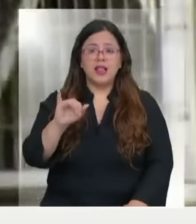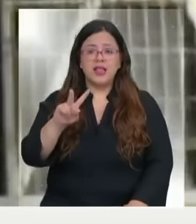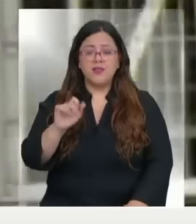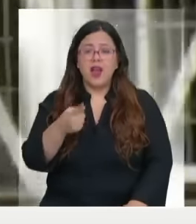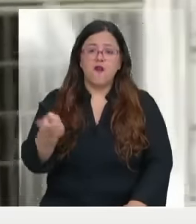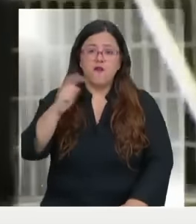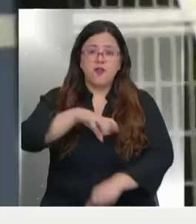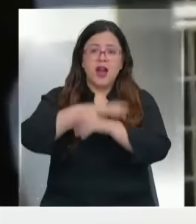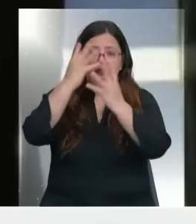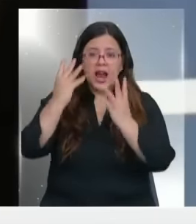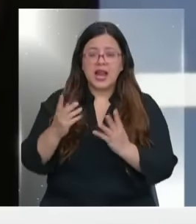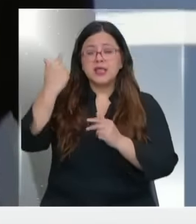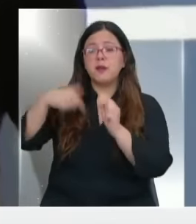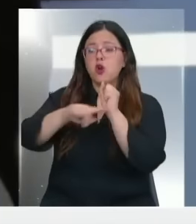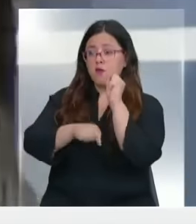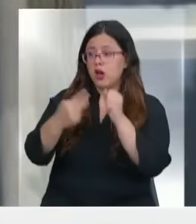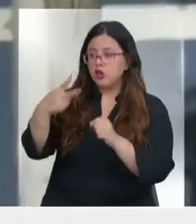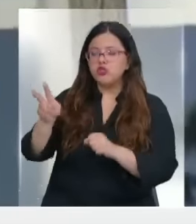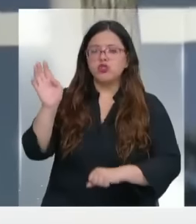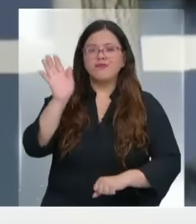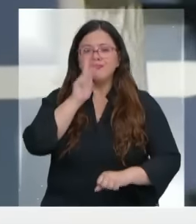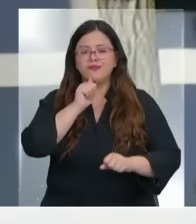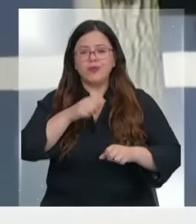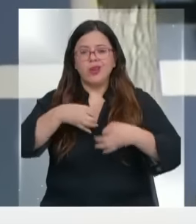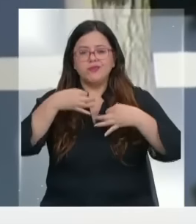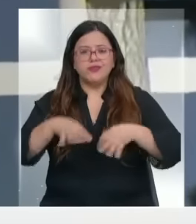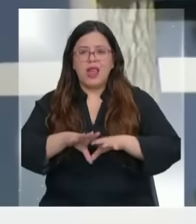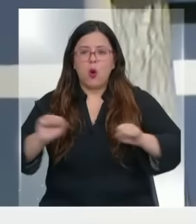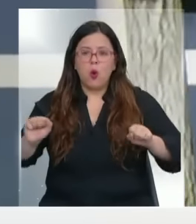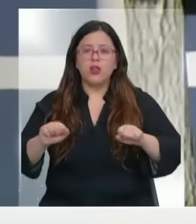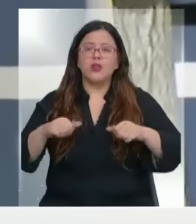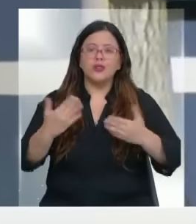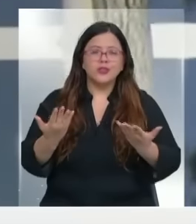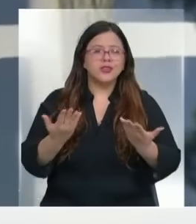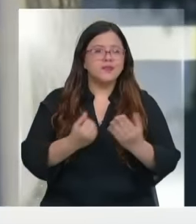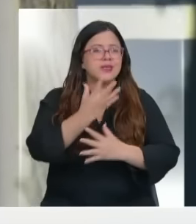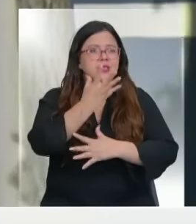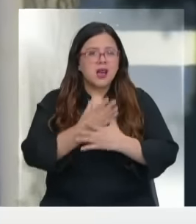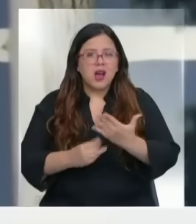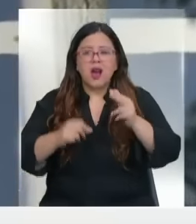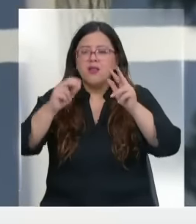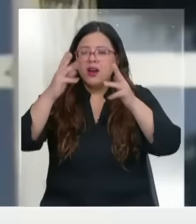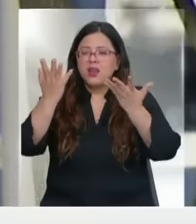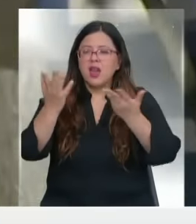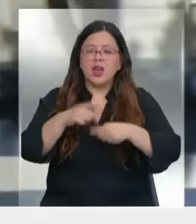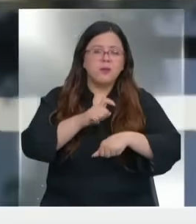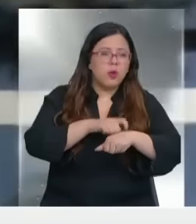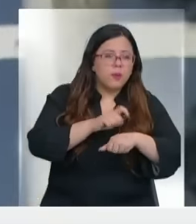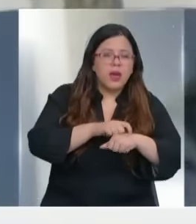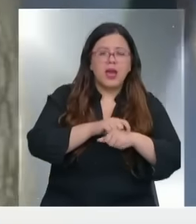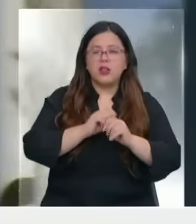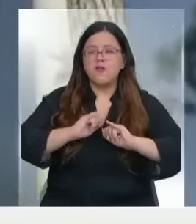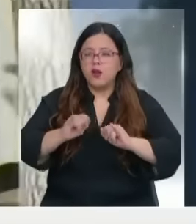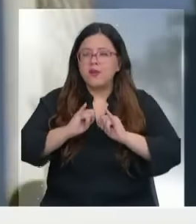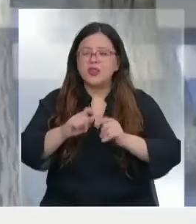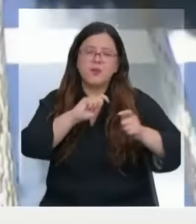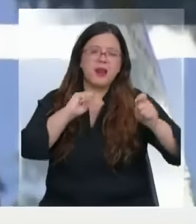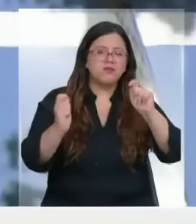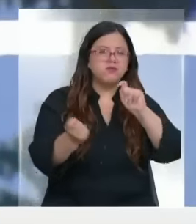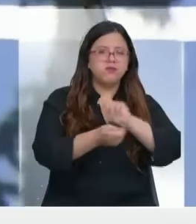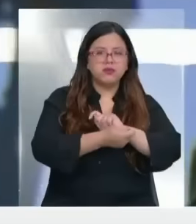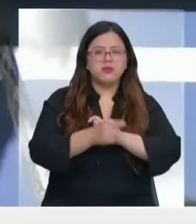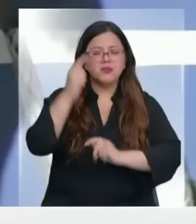no quedó conforme. Sin embargo, se acaban las instancias para revertir su prisión preventiva. No